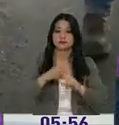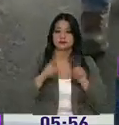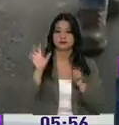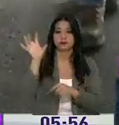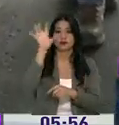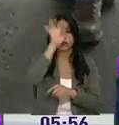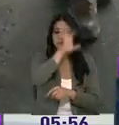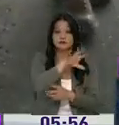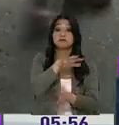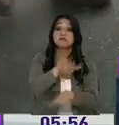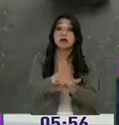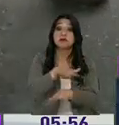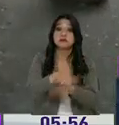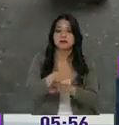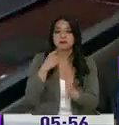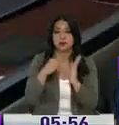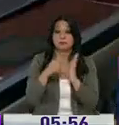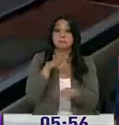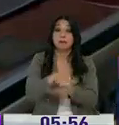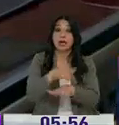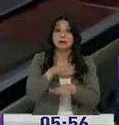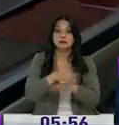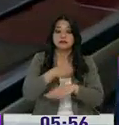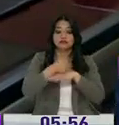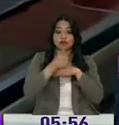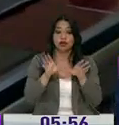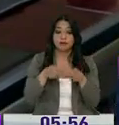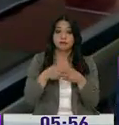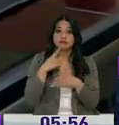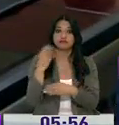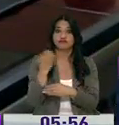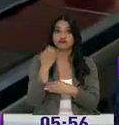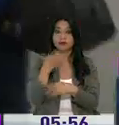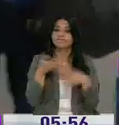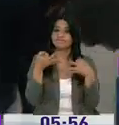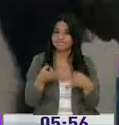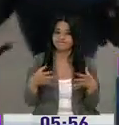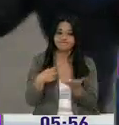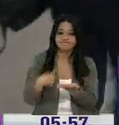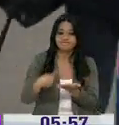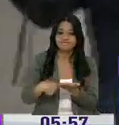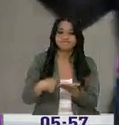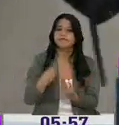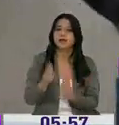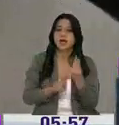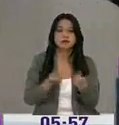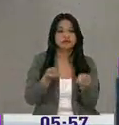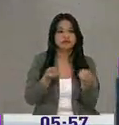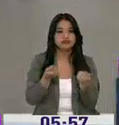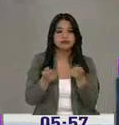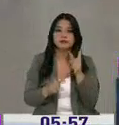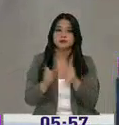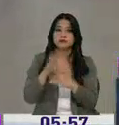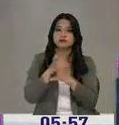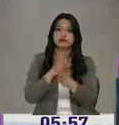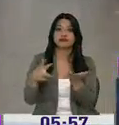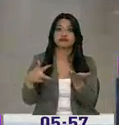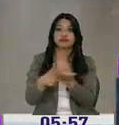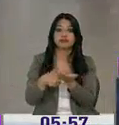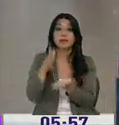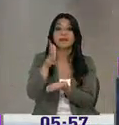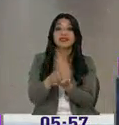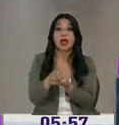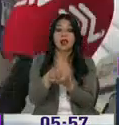las autoridades del COE cantonal se reunieron y determinaron realizar operativos de control a pasajeros en la terminal terrestre en los